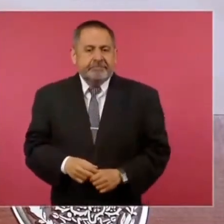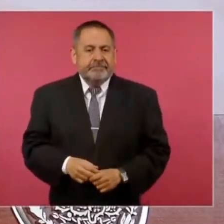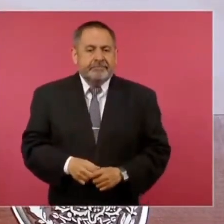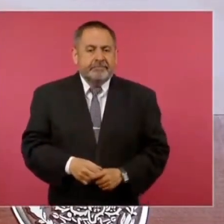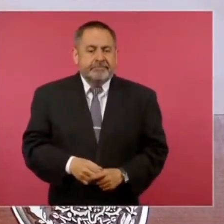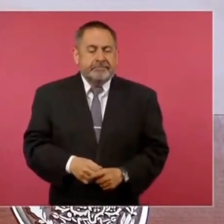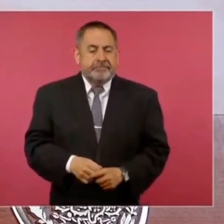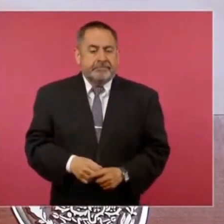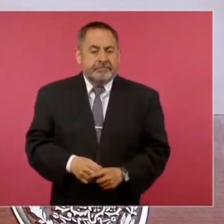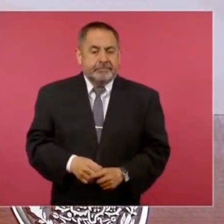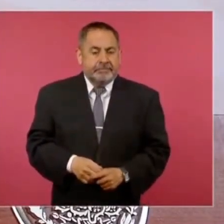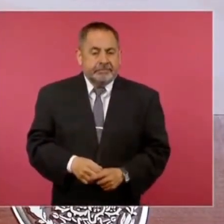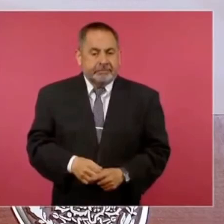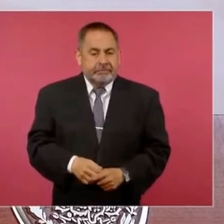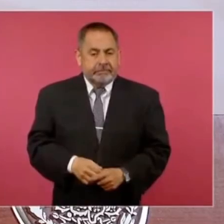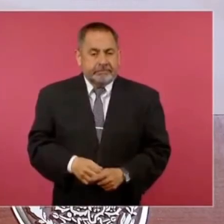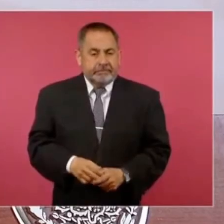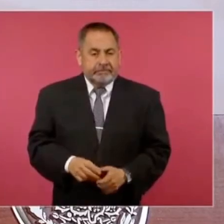Entonces,